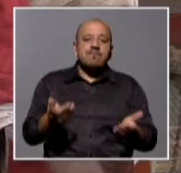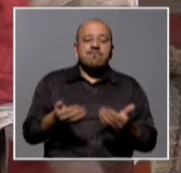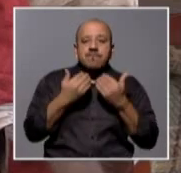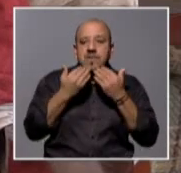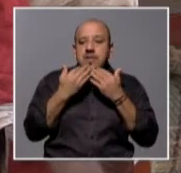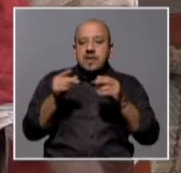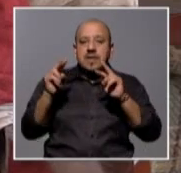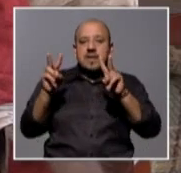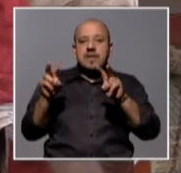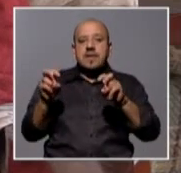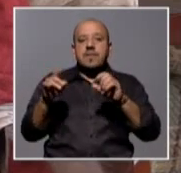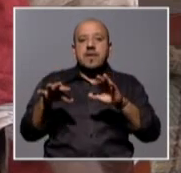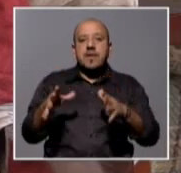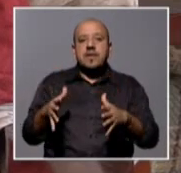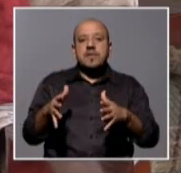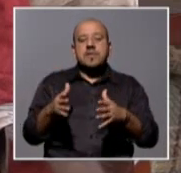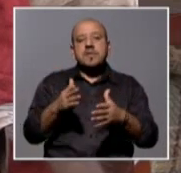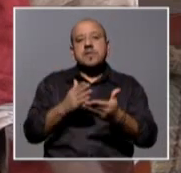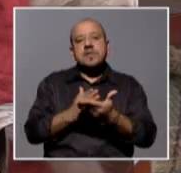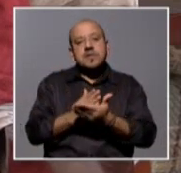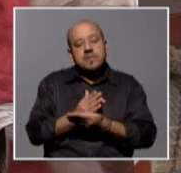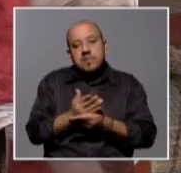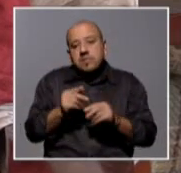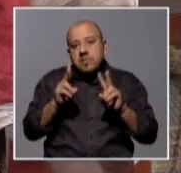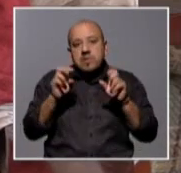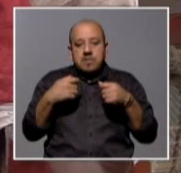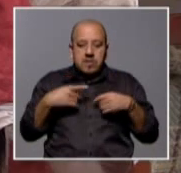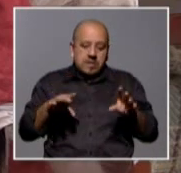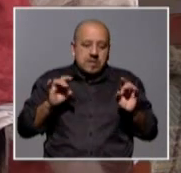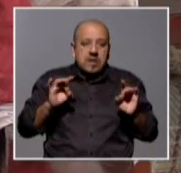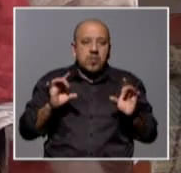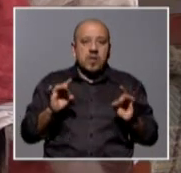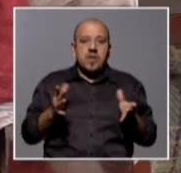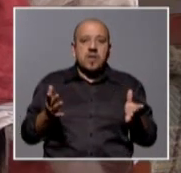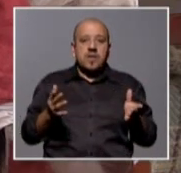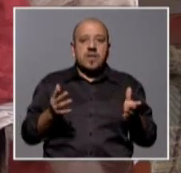el tema fue siempre algo natural, como totalmente